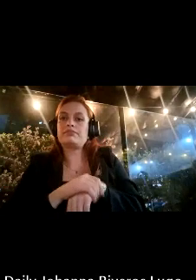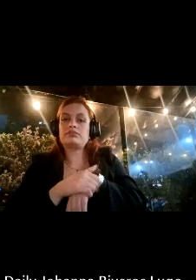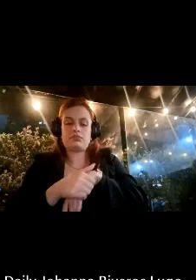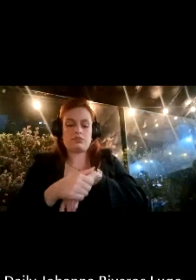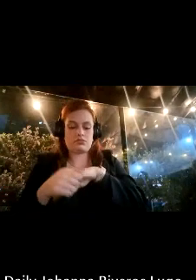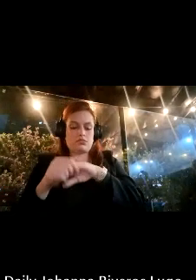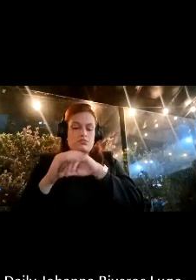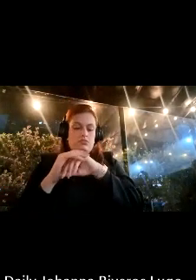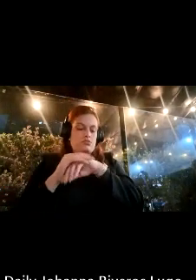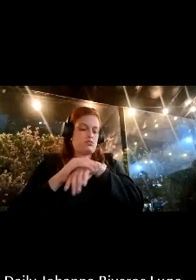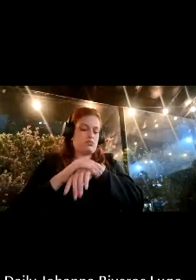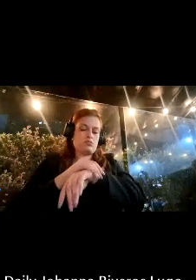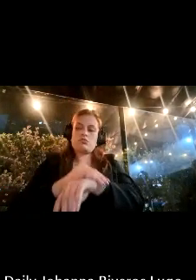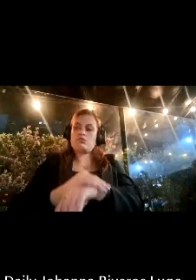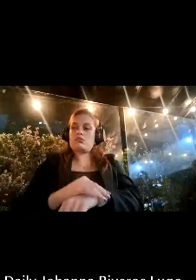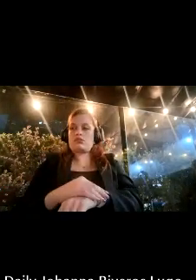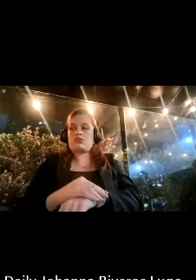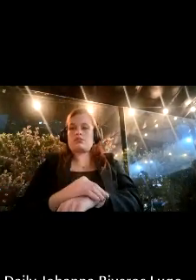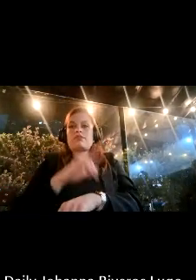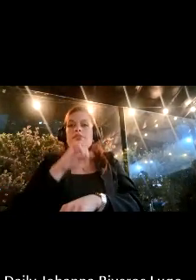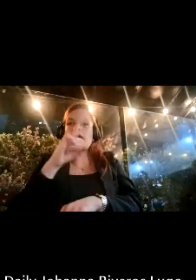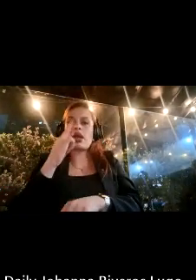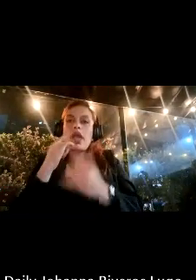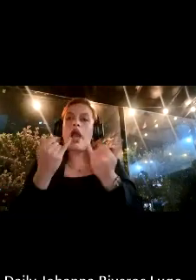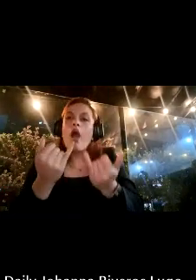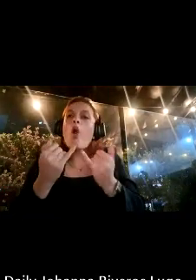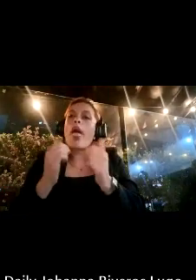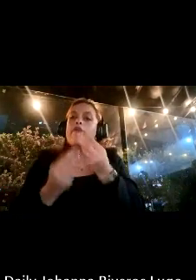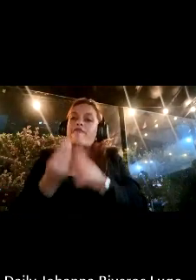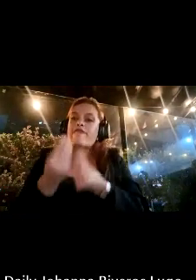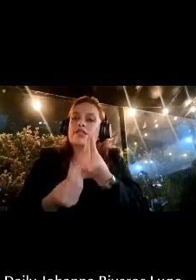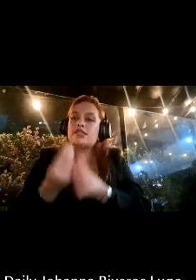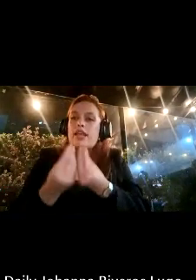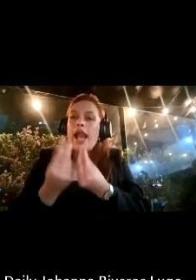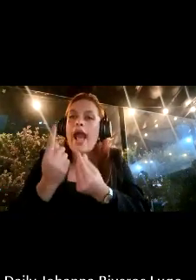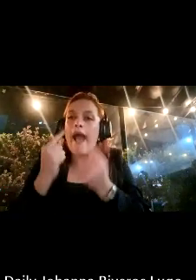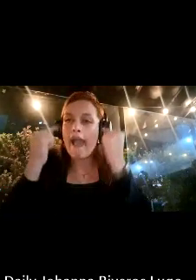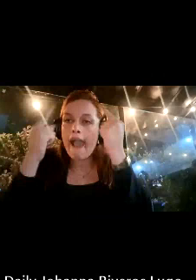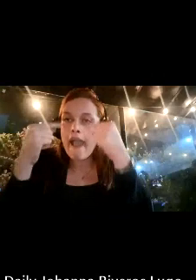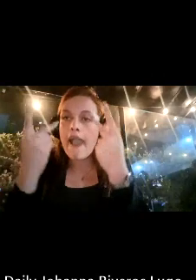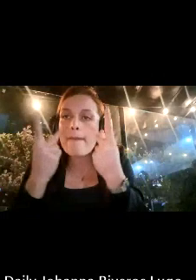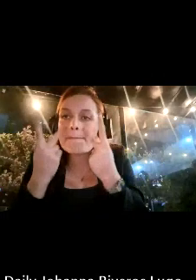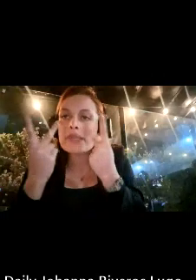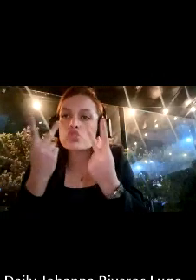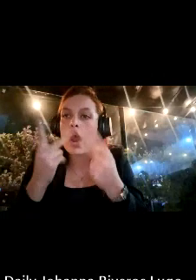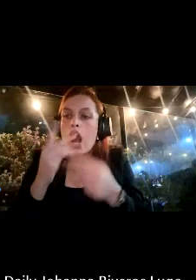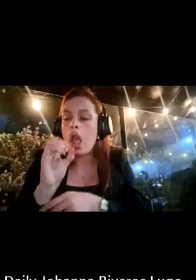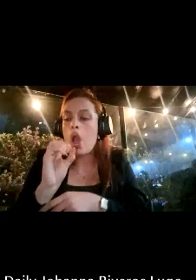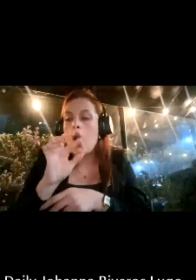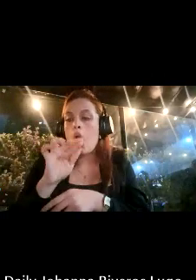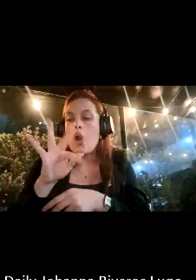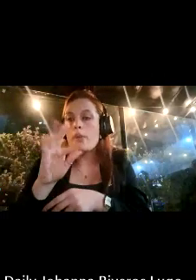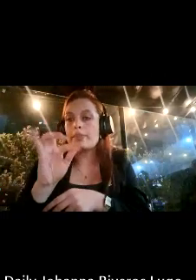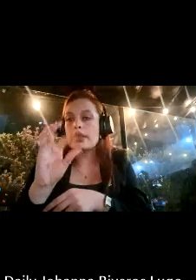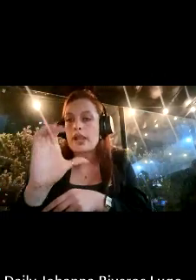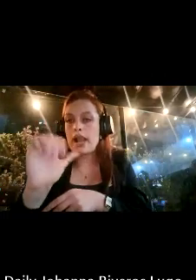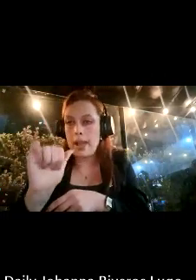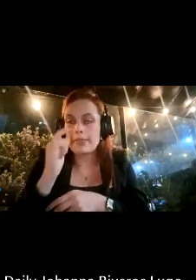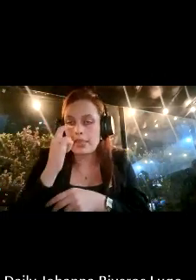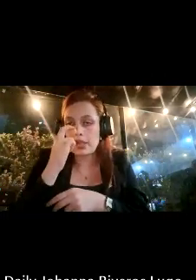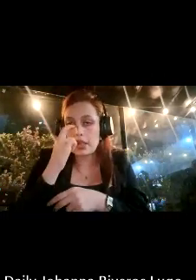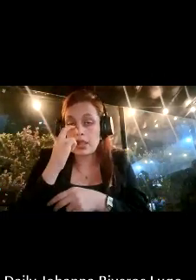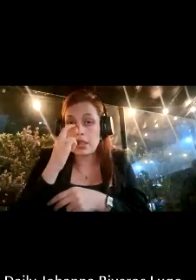con la óptica. La óptica estudia la luz y su comportamiento, así como sus efectos en